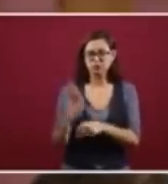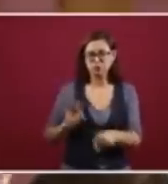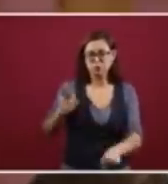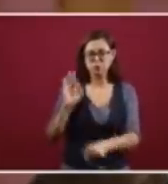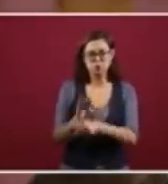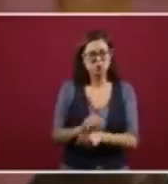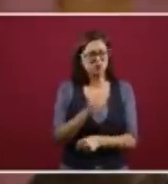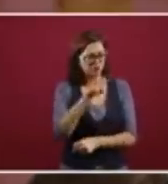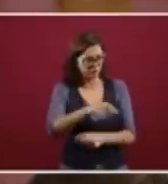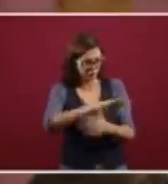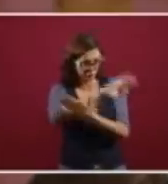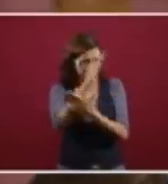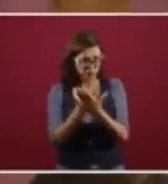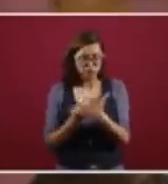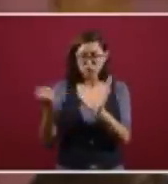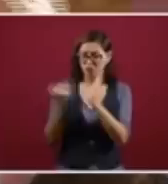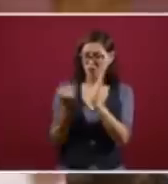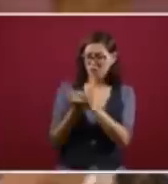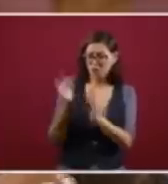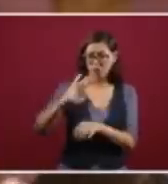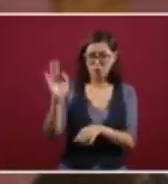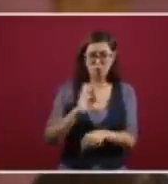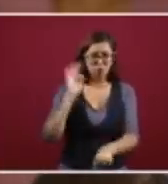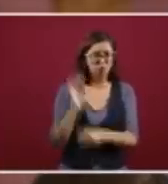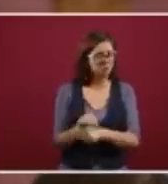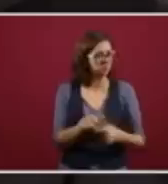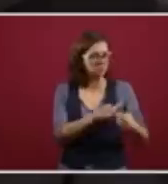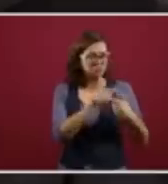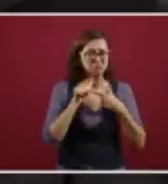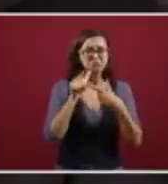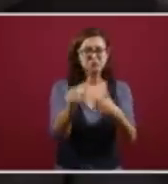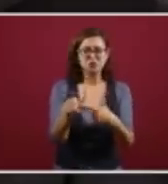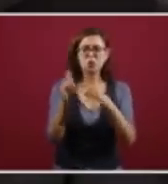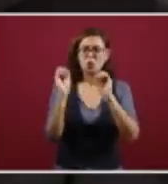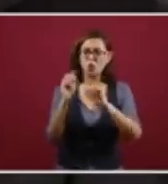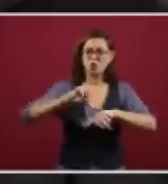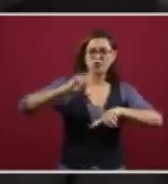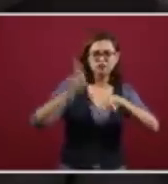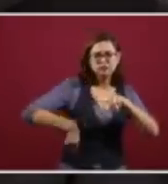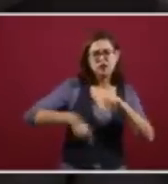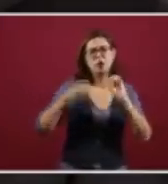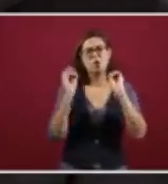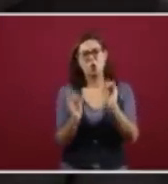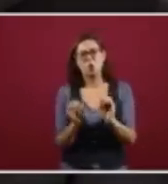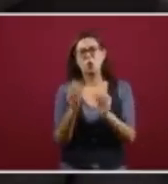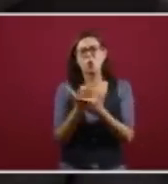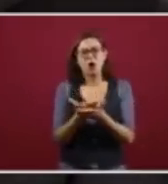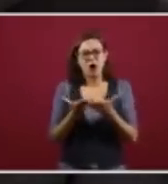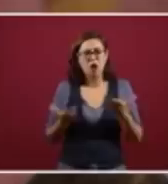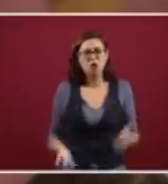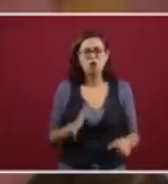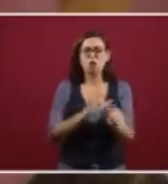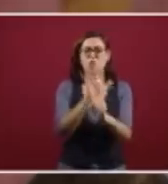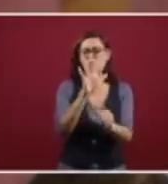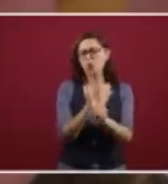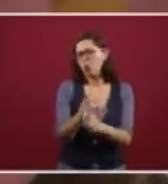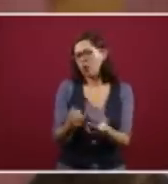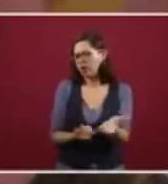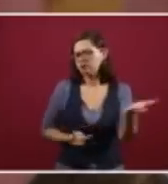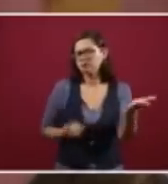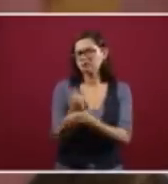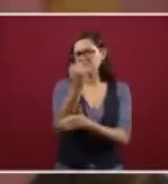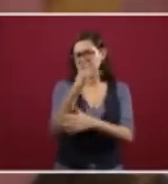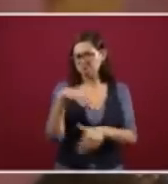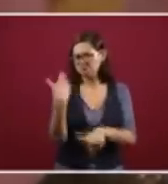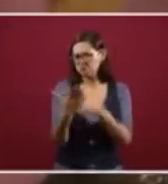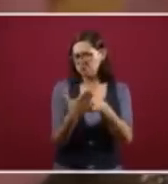seguir permaneciendo, otorgándoselas a los empresarios, o van a desaparecer, o cuál es la ruta que alcanzarán